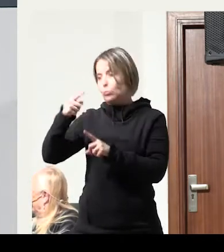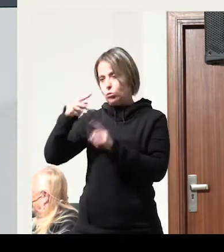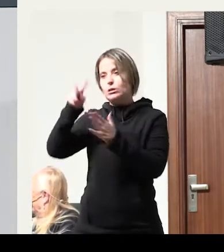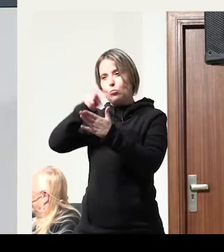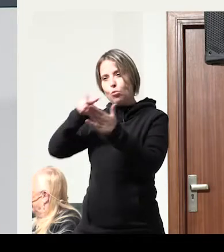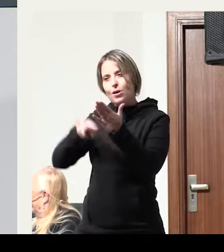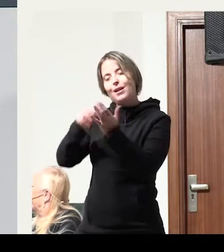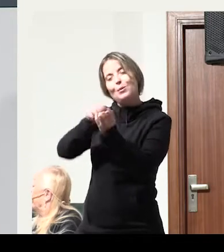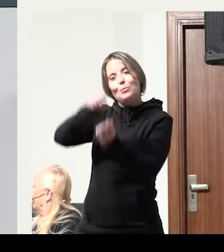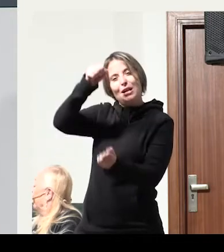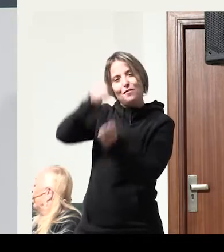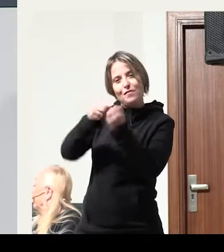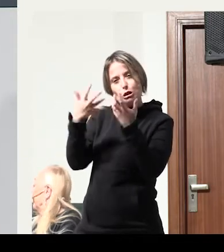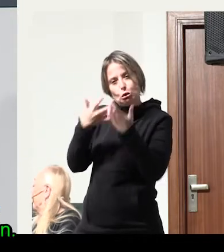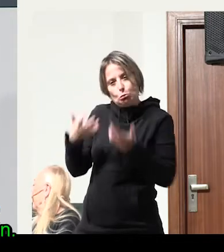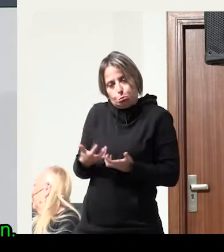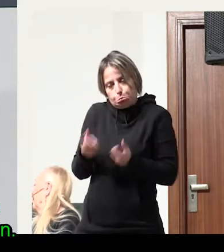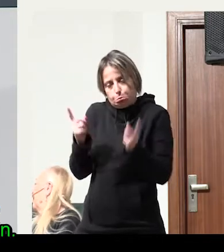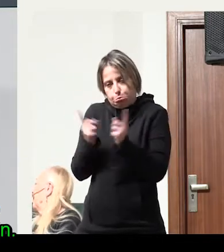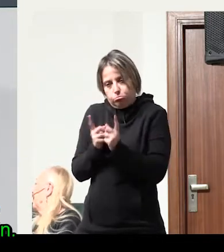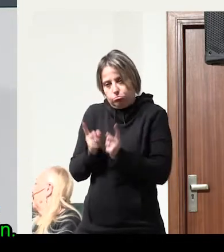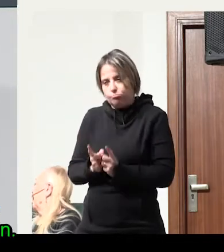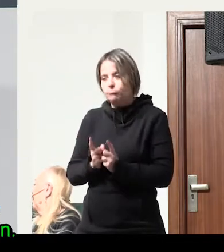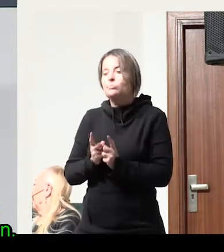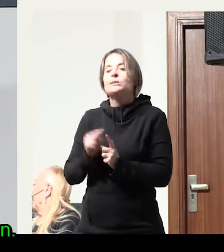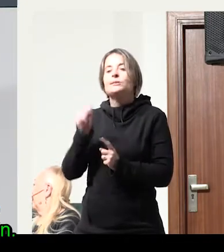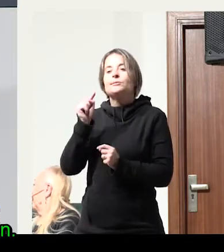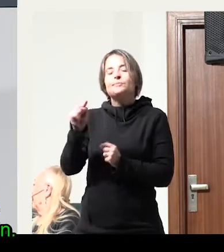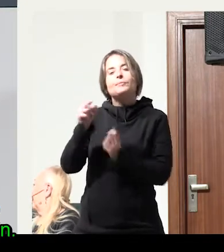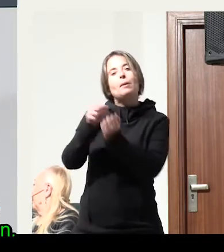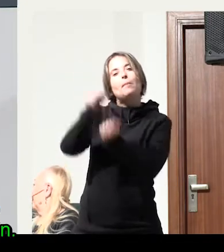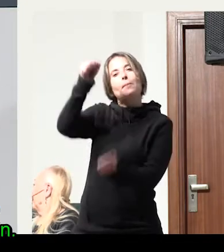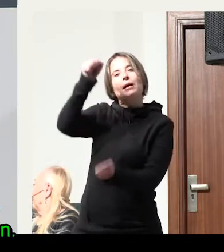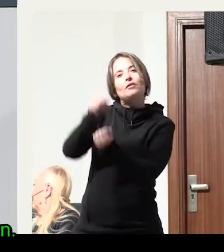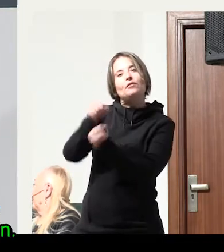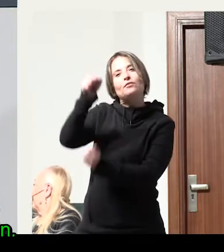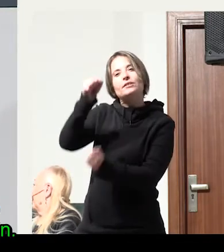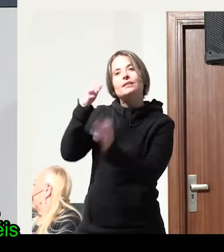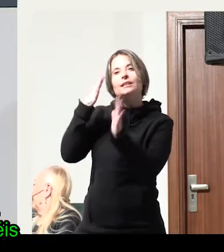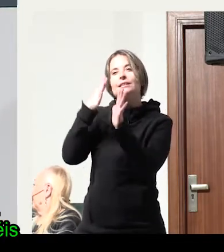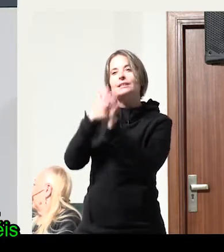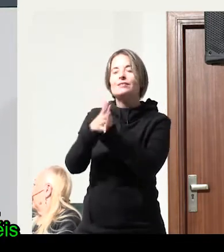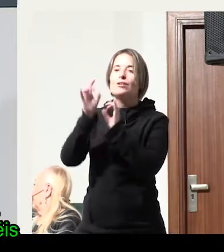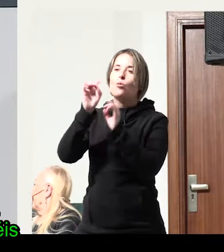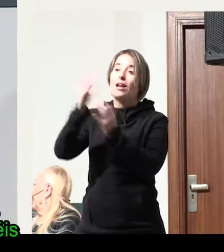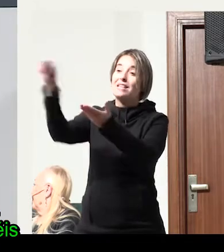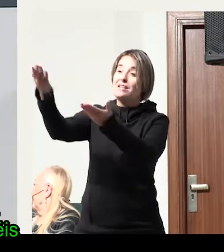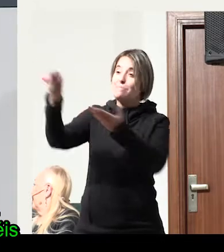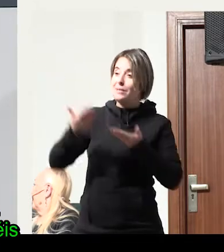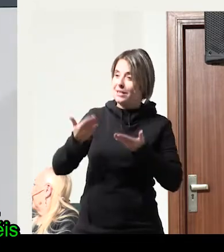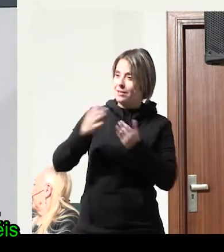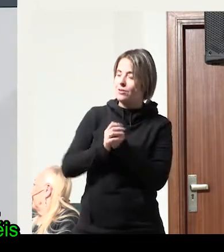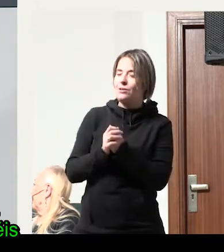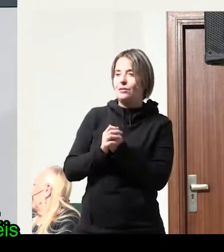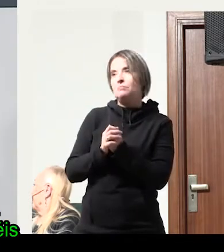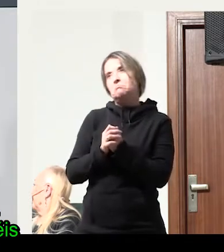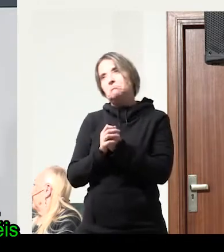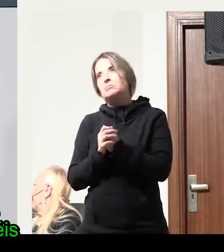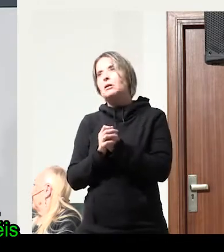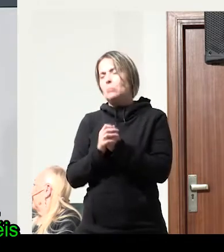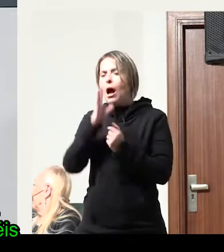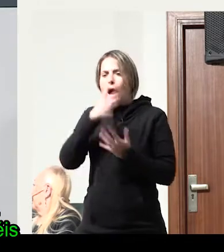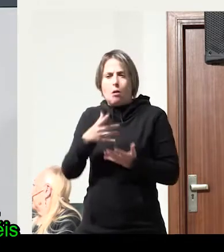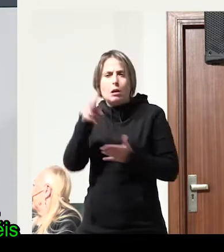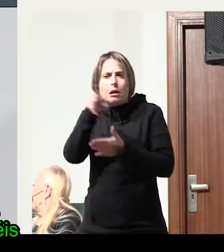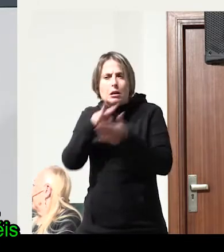manifiesto. Y entonces, bueno, el manifiesto sería un poco, porque es como una invitación, ¿no? Manifiesto es un poco, bueno, podemos leer si queréis